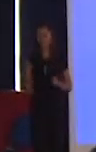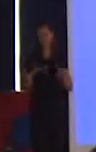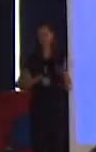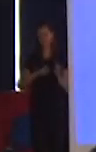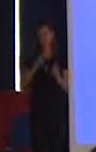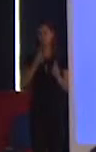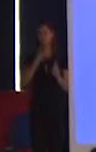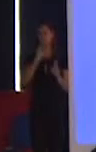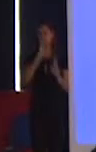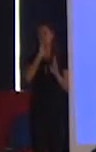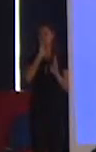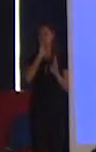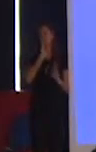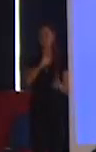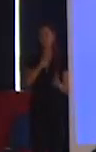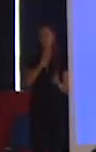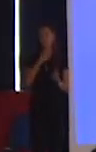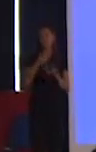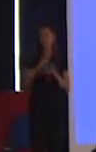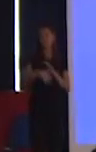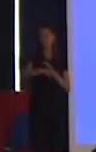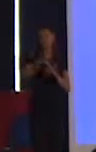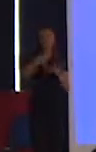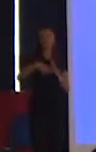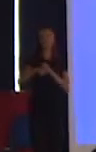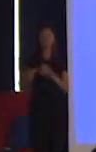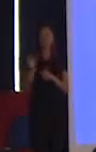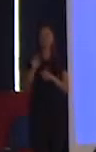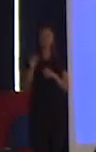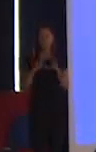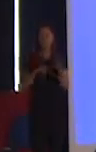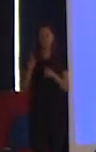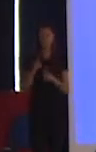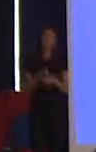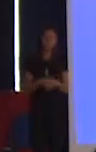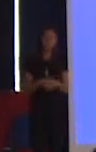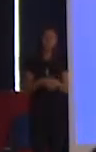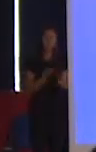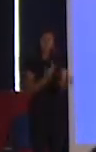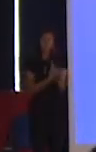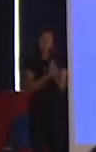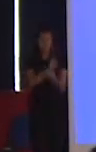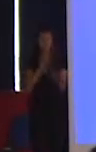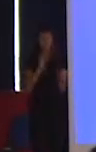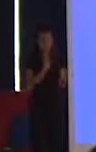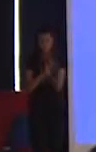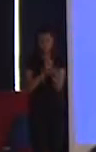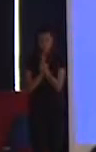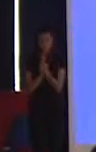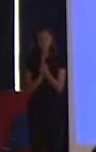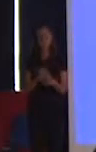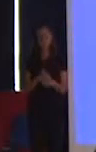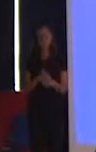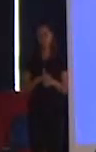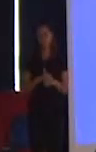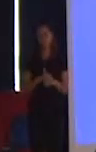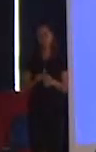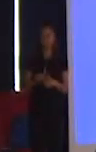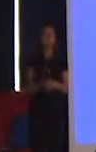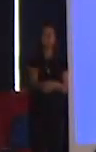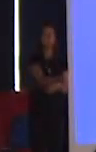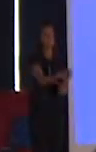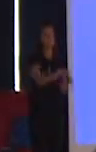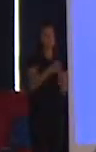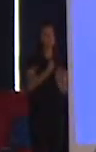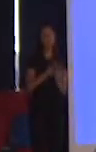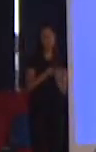por red, otros se llevará, como decía la doctora, el caso individualizado para que puedan, digamos, tener ese material, lo puedan estudiar y